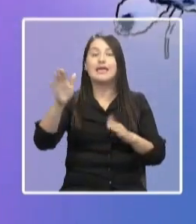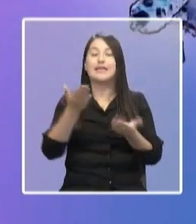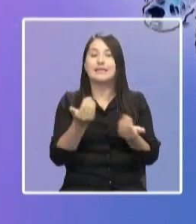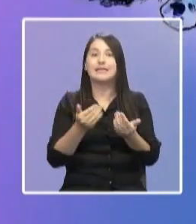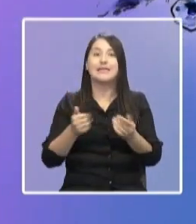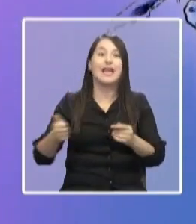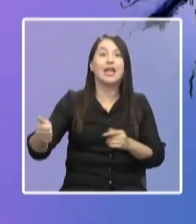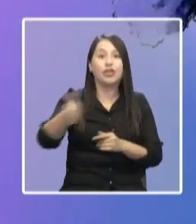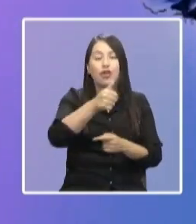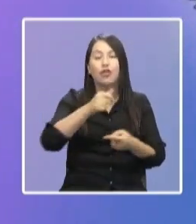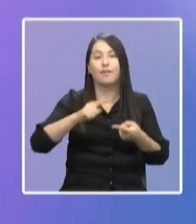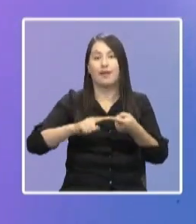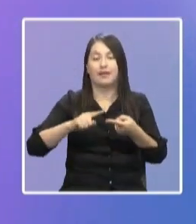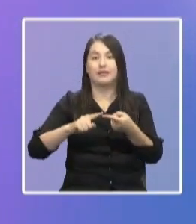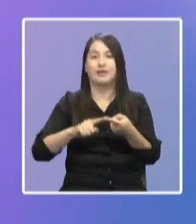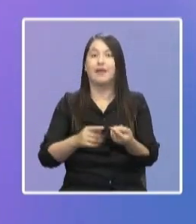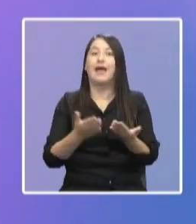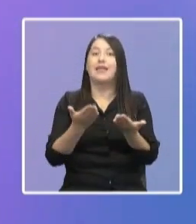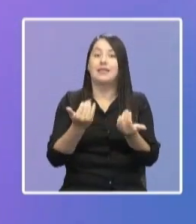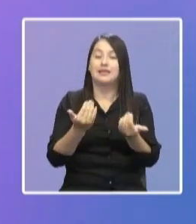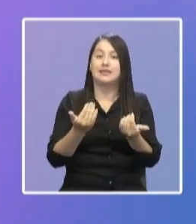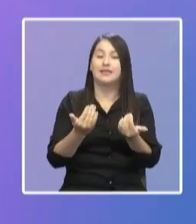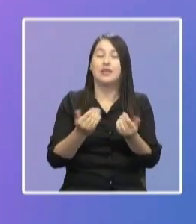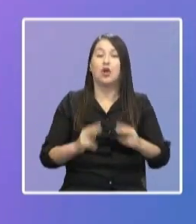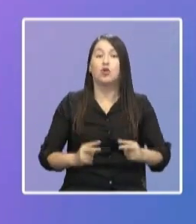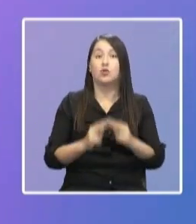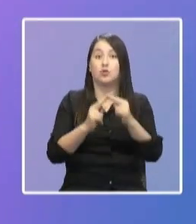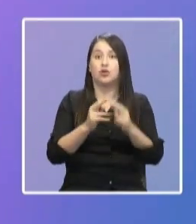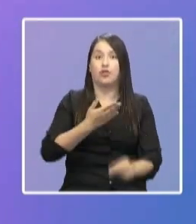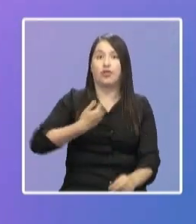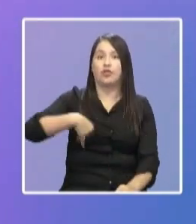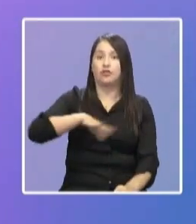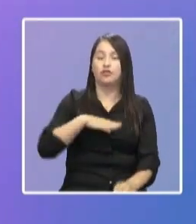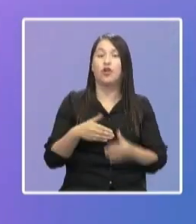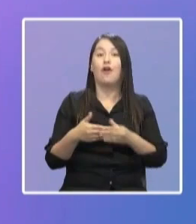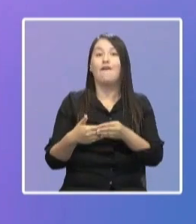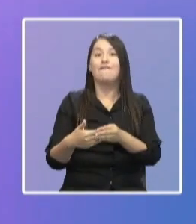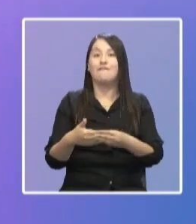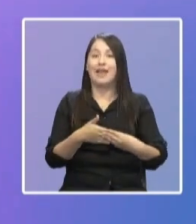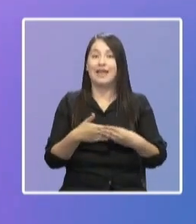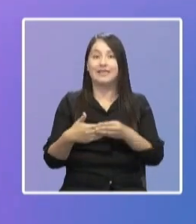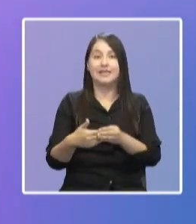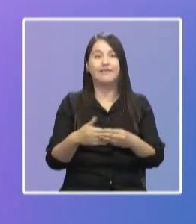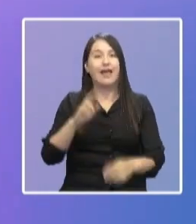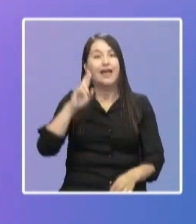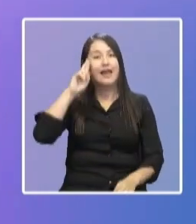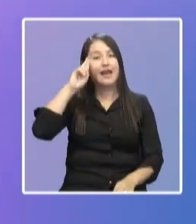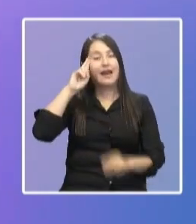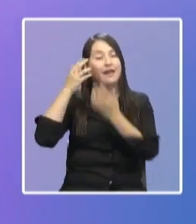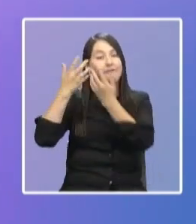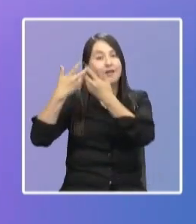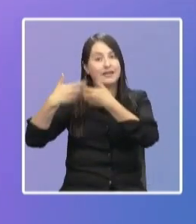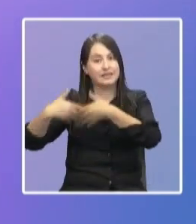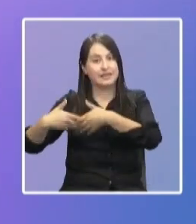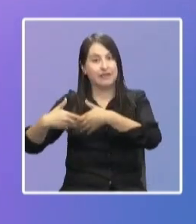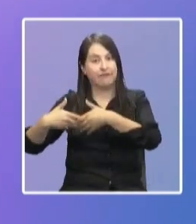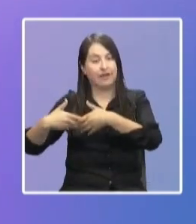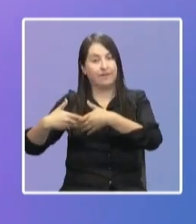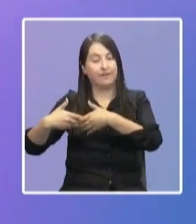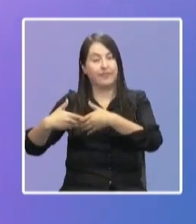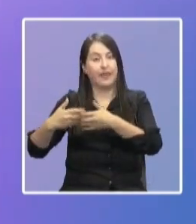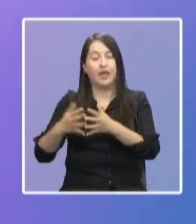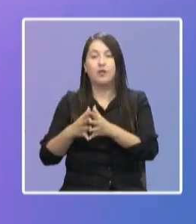Exigen la construcción de un nosotras flexible, reflexiva, de